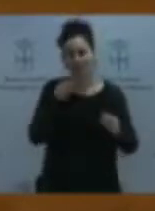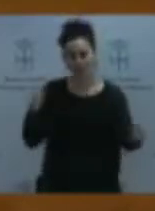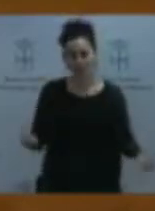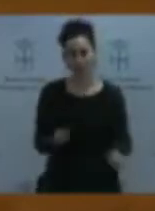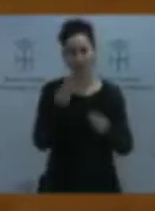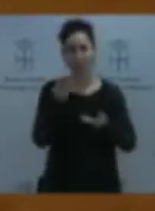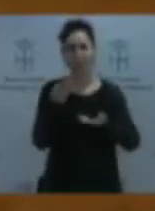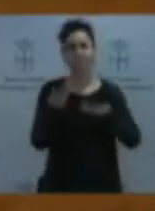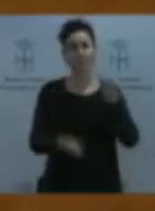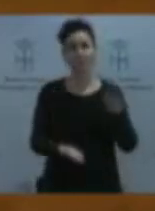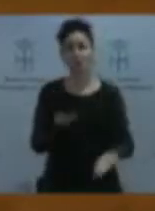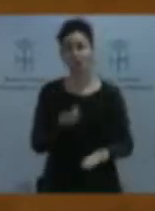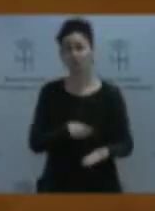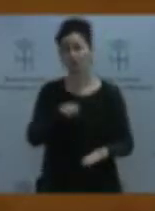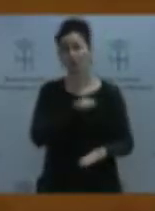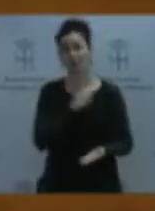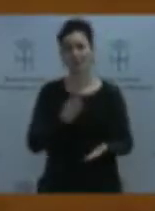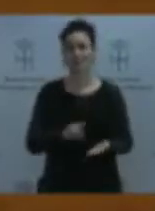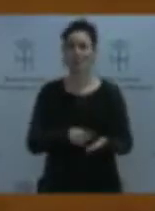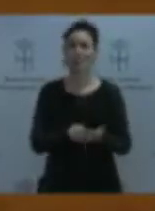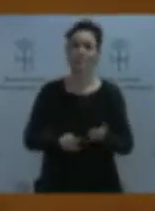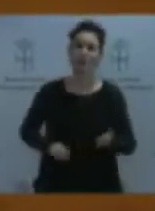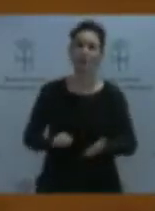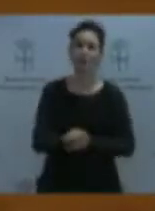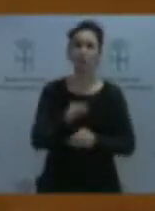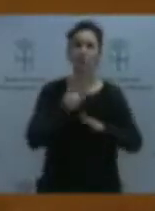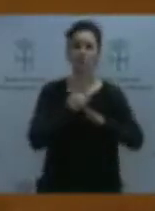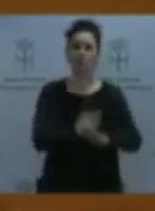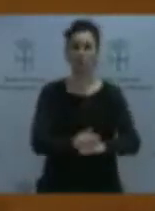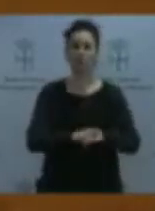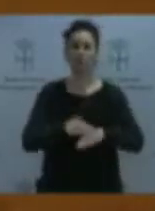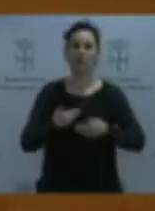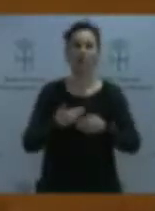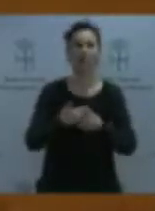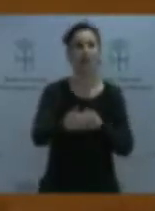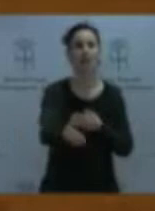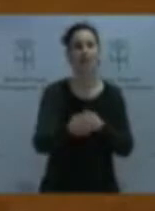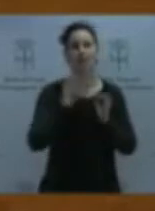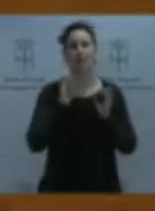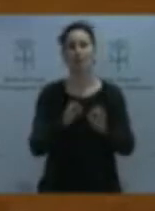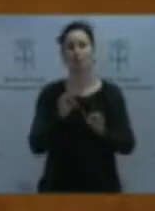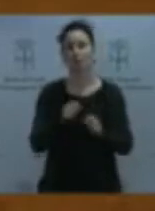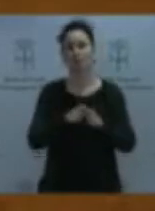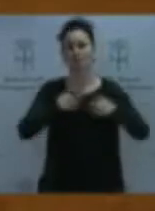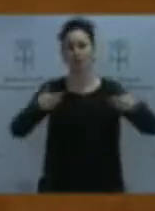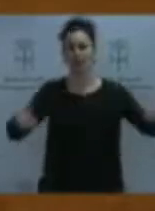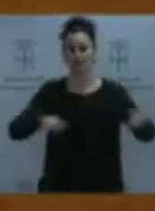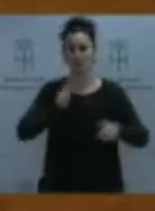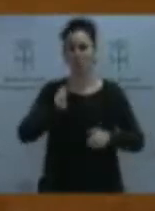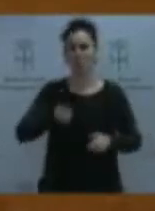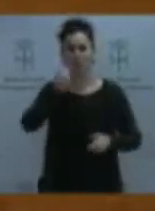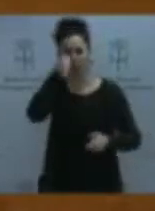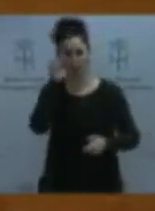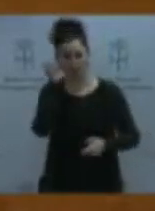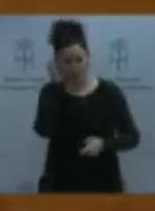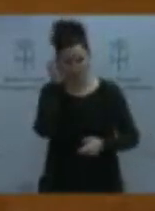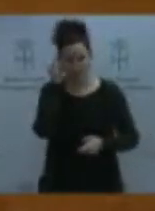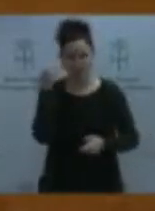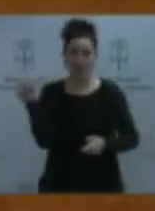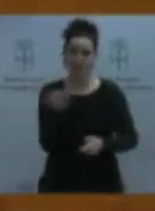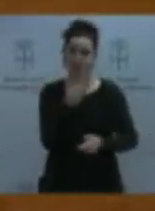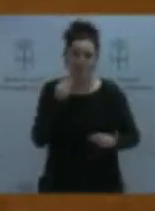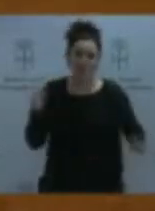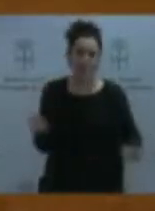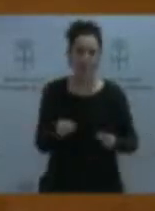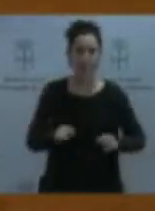suficiente y prolongado para aumentar el número de jueces y juezas, mejorar los edificios judiciales, los medios técnicos, racionalizar la